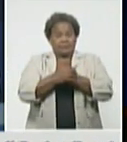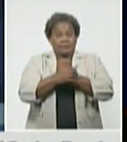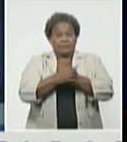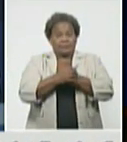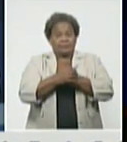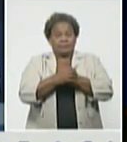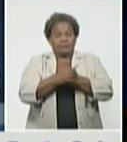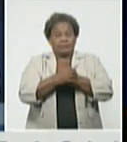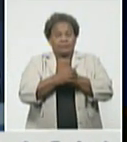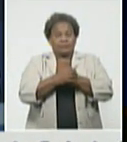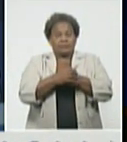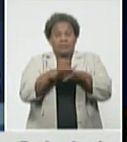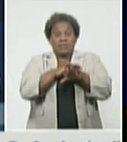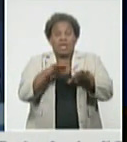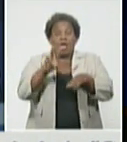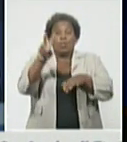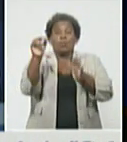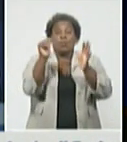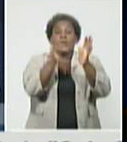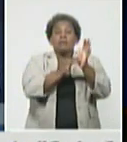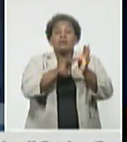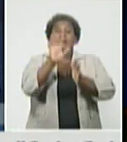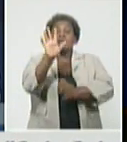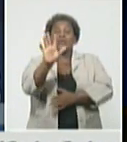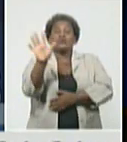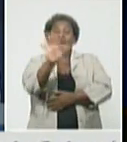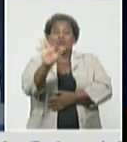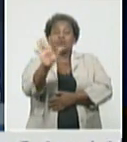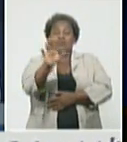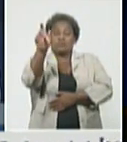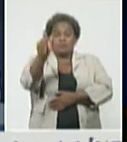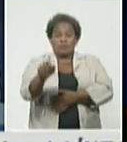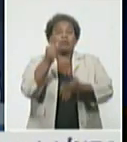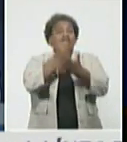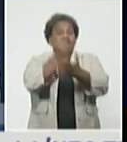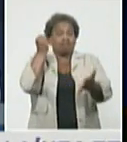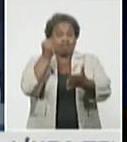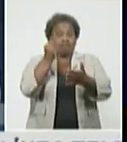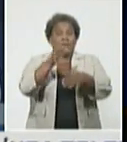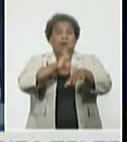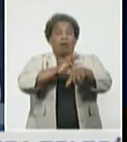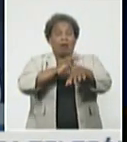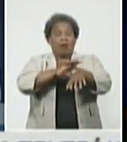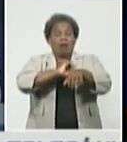pues ya de los 2.555 pacientes diagnosticados con la enfermedad,